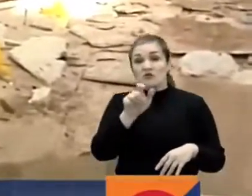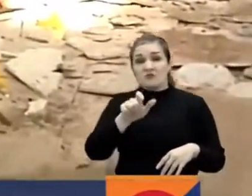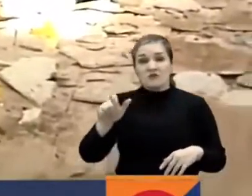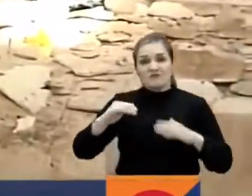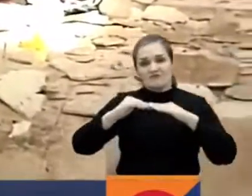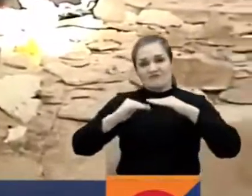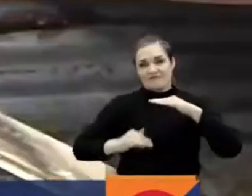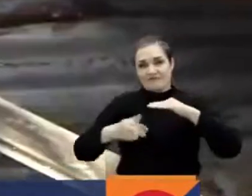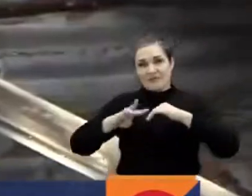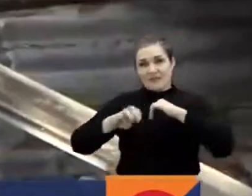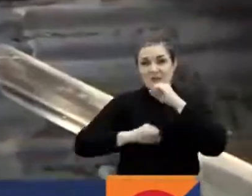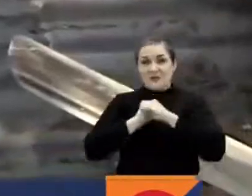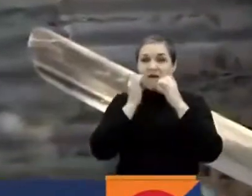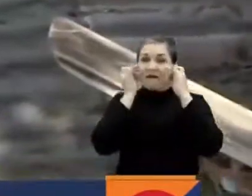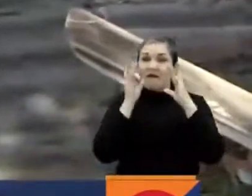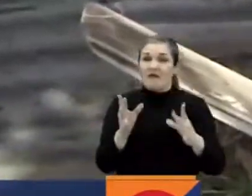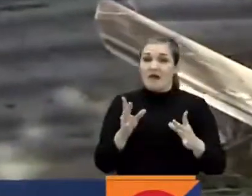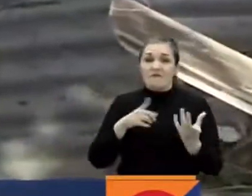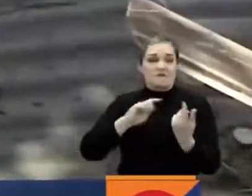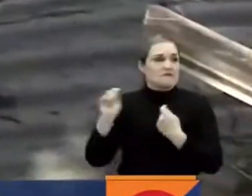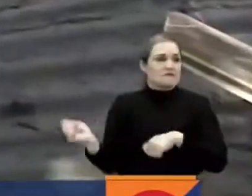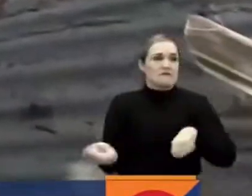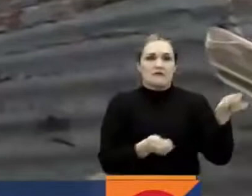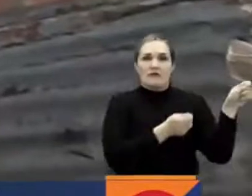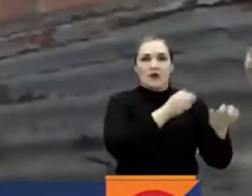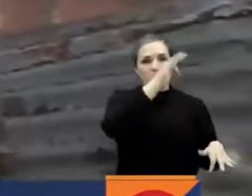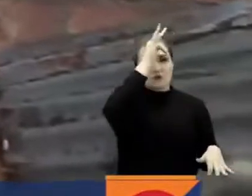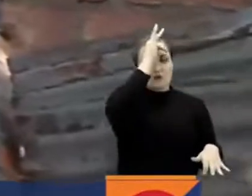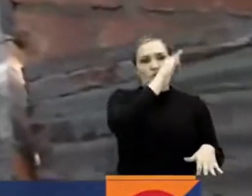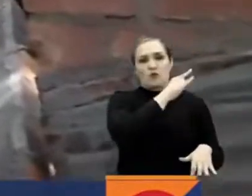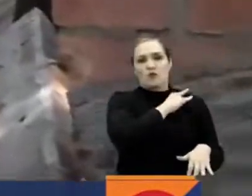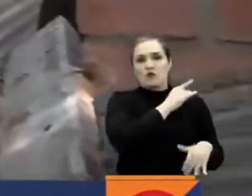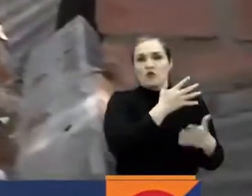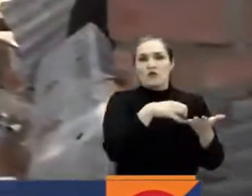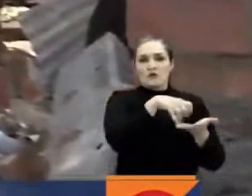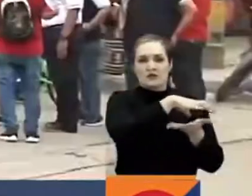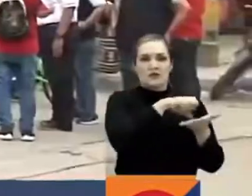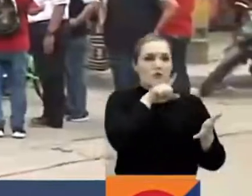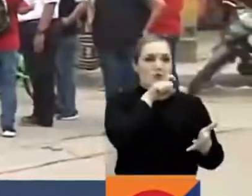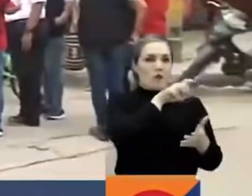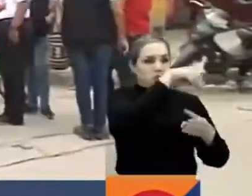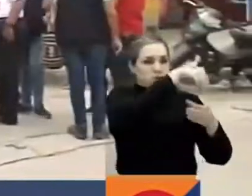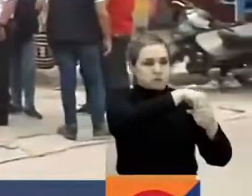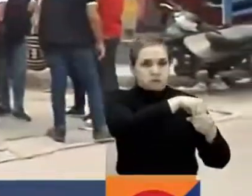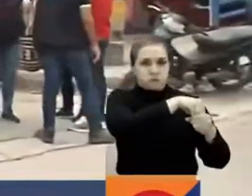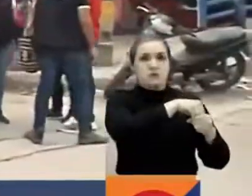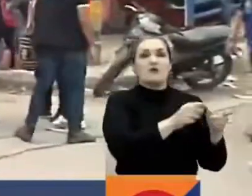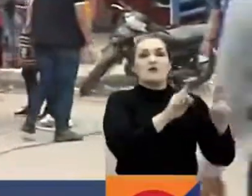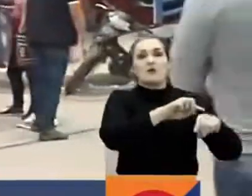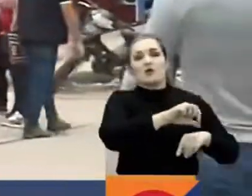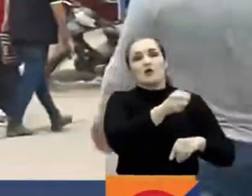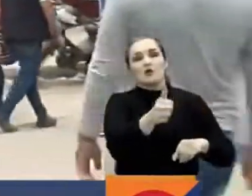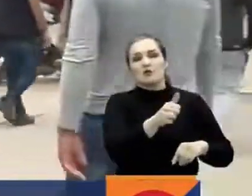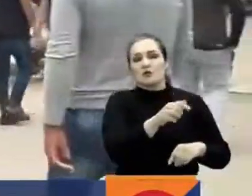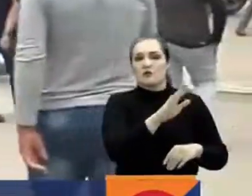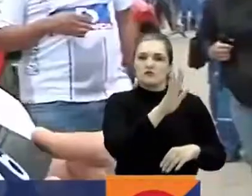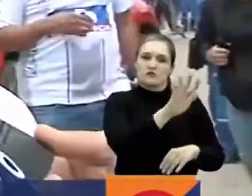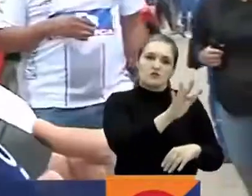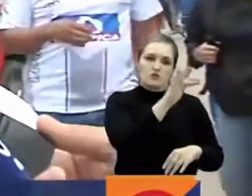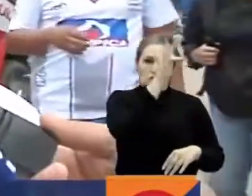menores de edad, están graves. Fueron remitidos al Hospital Universitario de Santander en Bucaramanga y el Hospital Internacional de